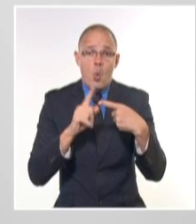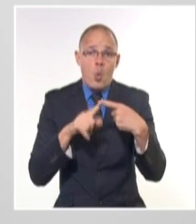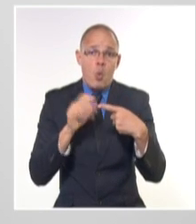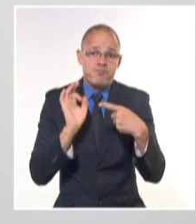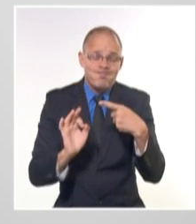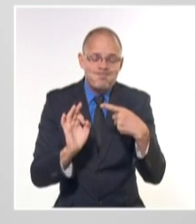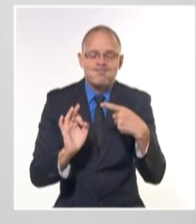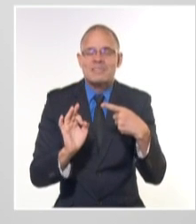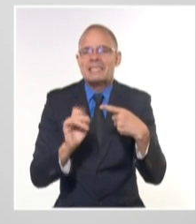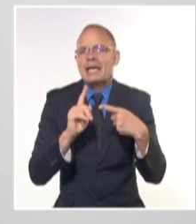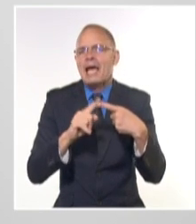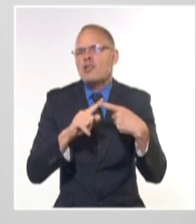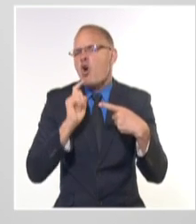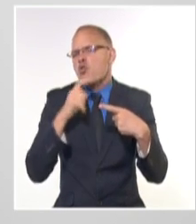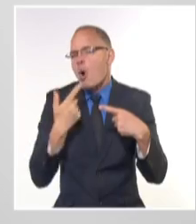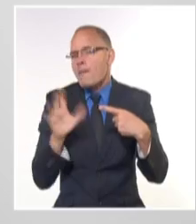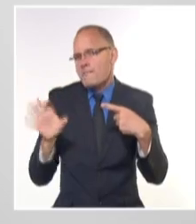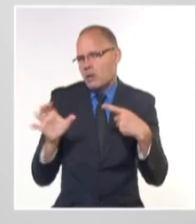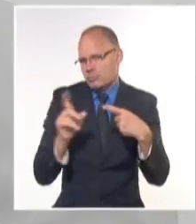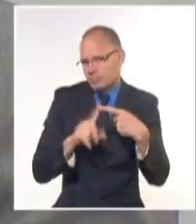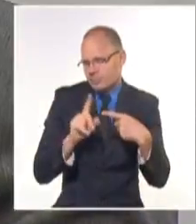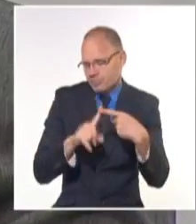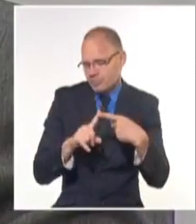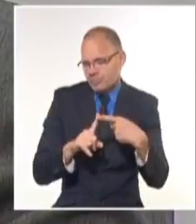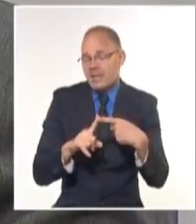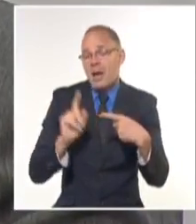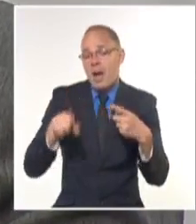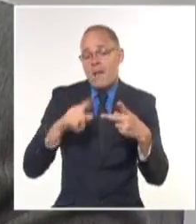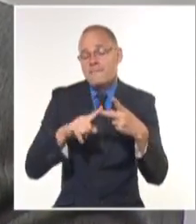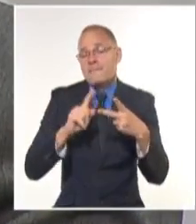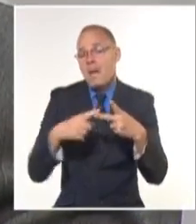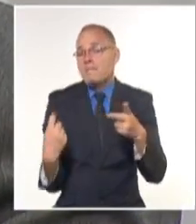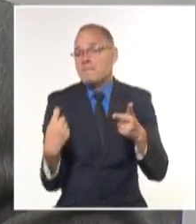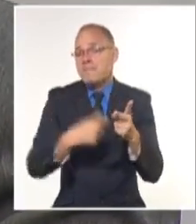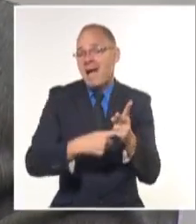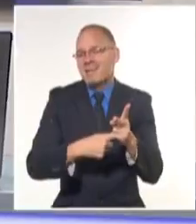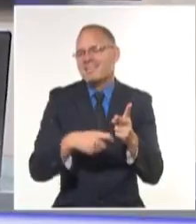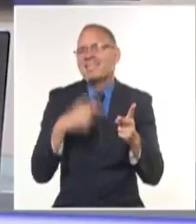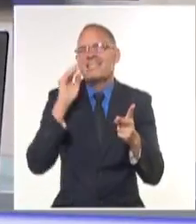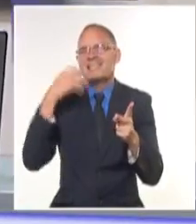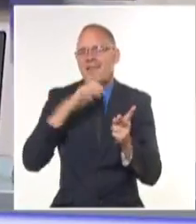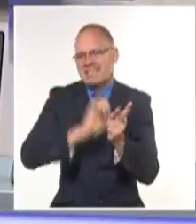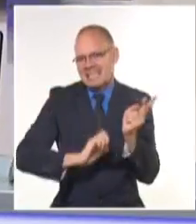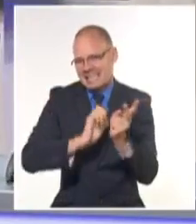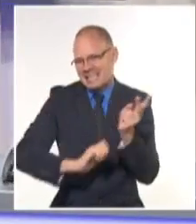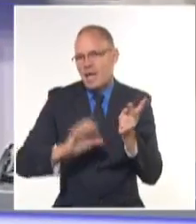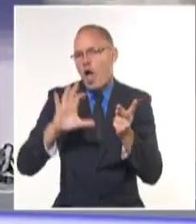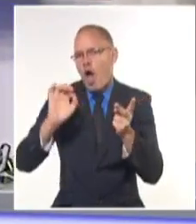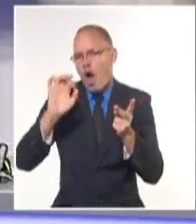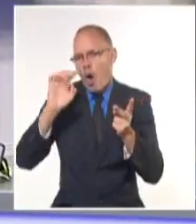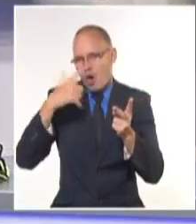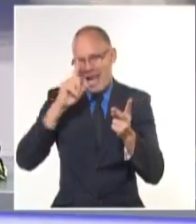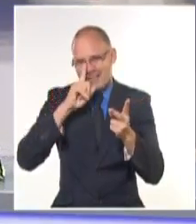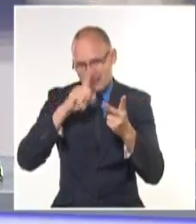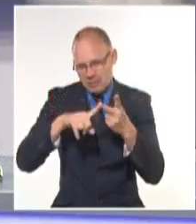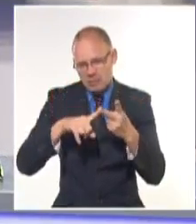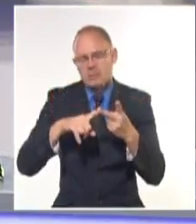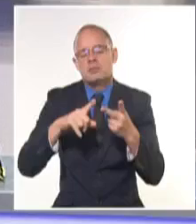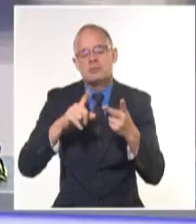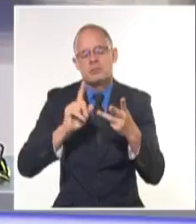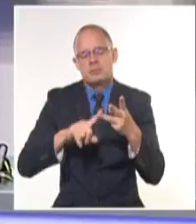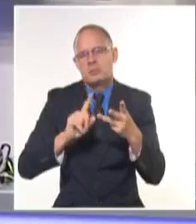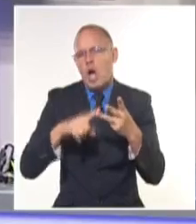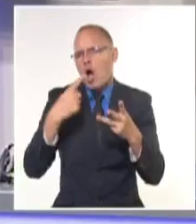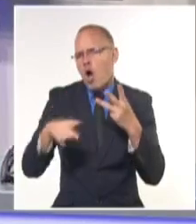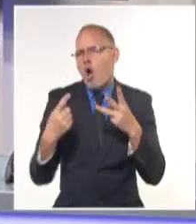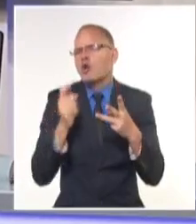a los temas de bancarización, a las obligaciones tributarias y a la política de precios. Bueno, pero quiero volver a la primera de las